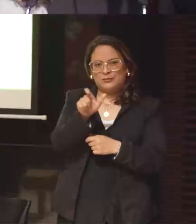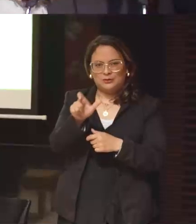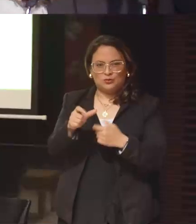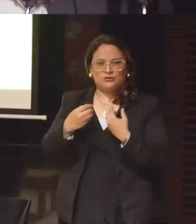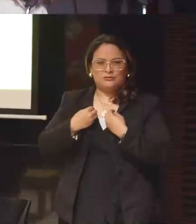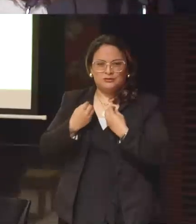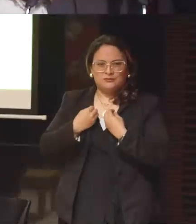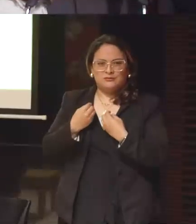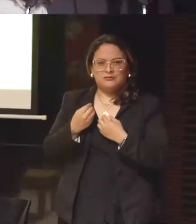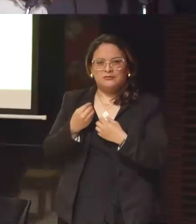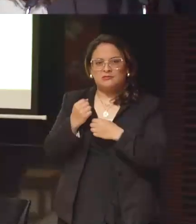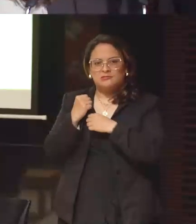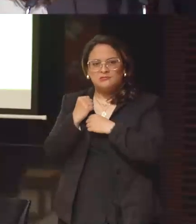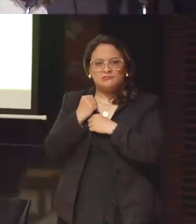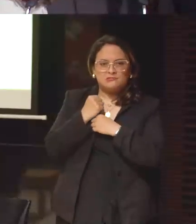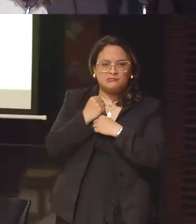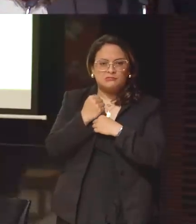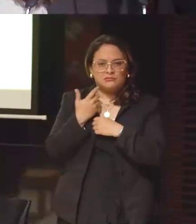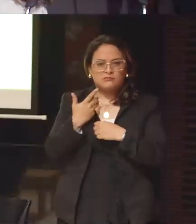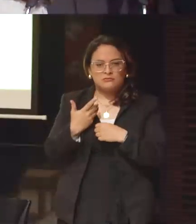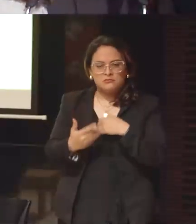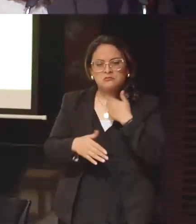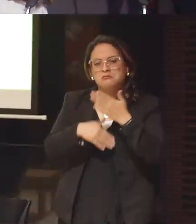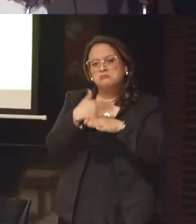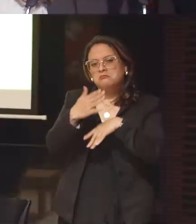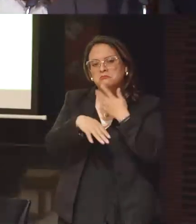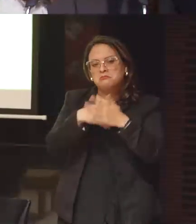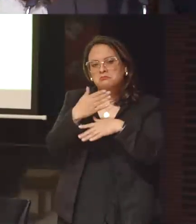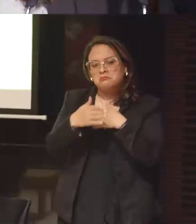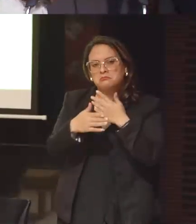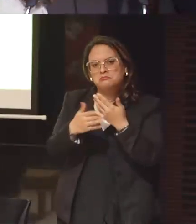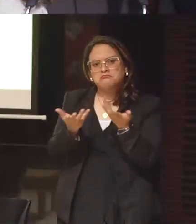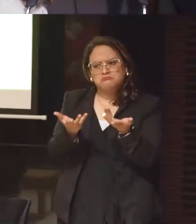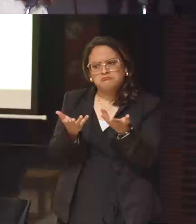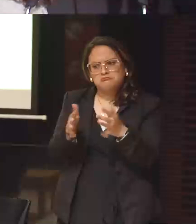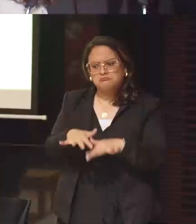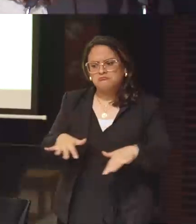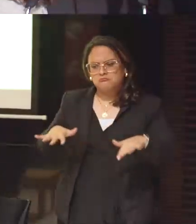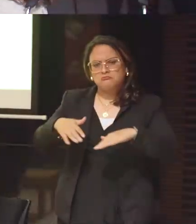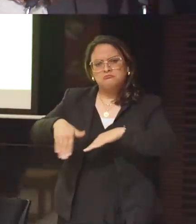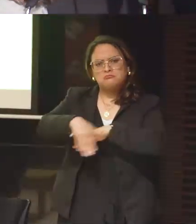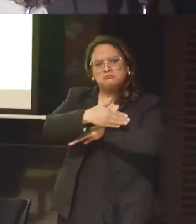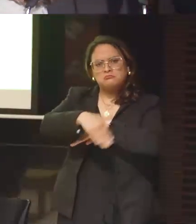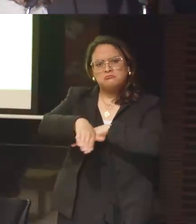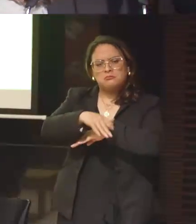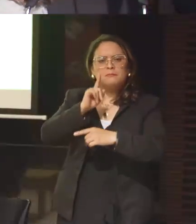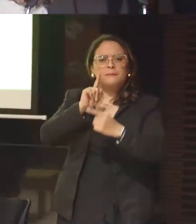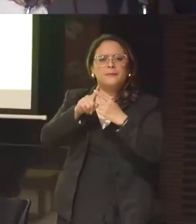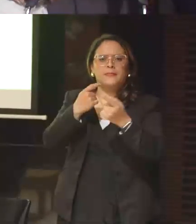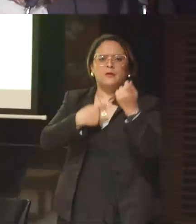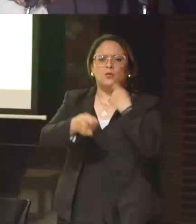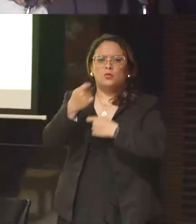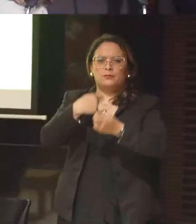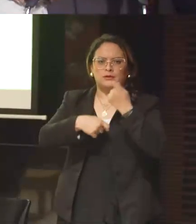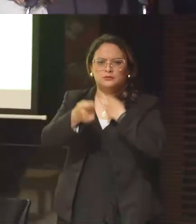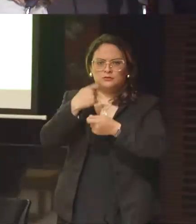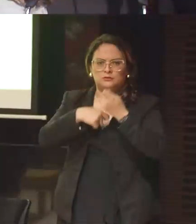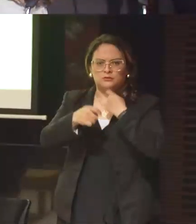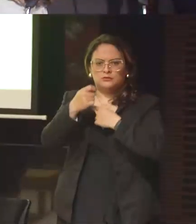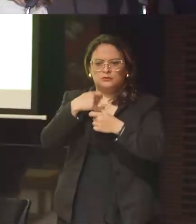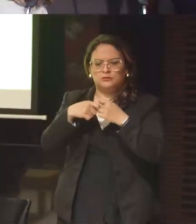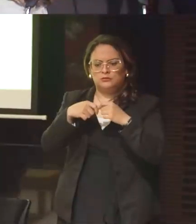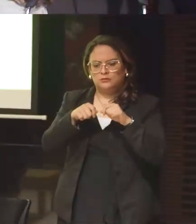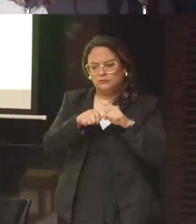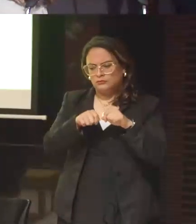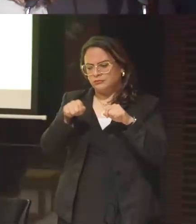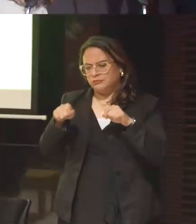recibe como ese mal legado, pero sigue siendo una calle del comercio. ¿Quién lo creería? Por el metro cuadrado casi más